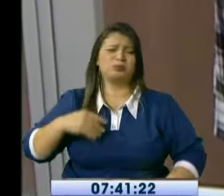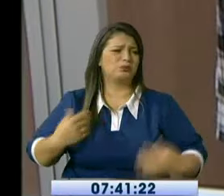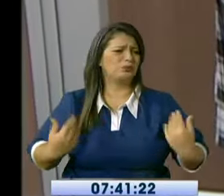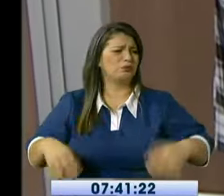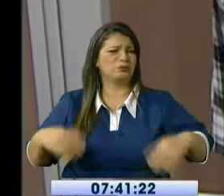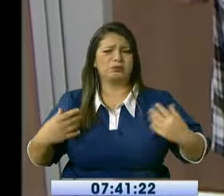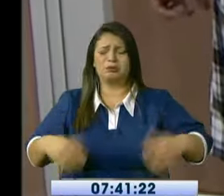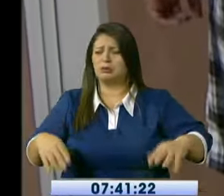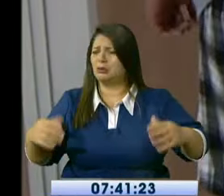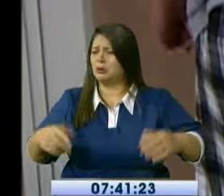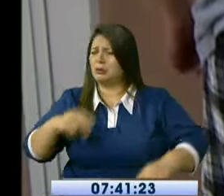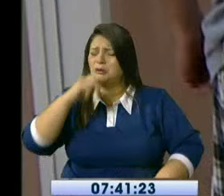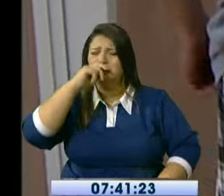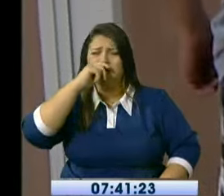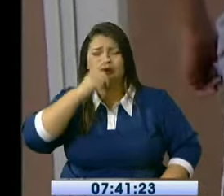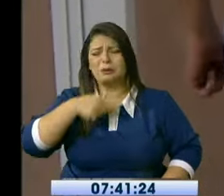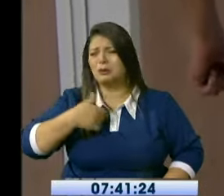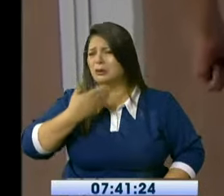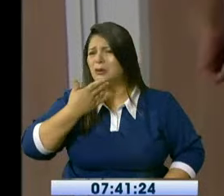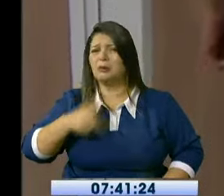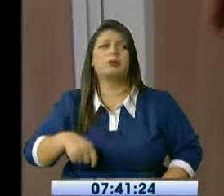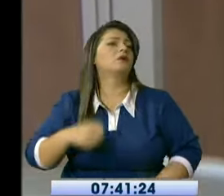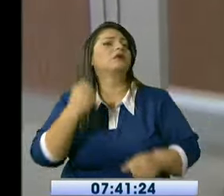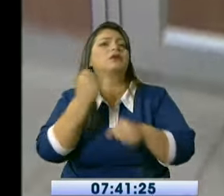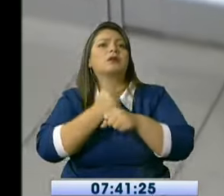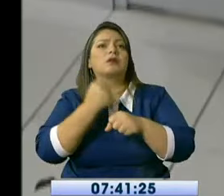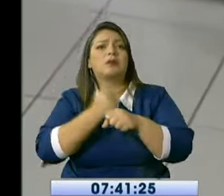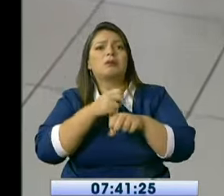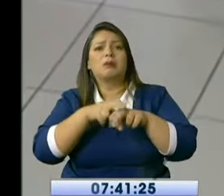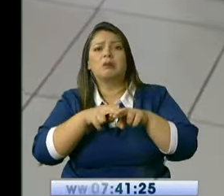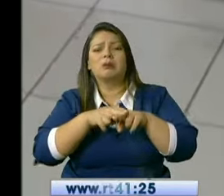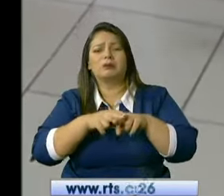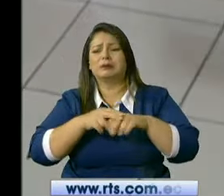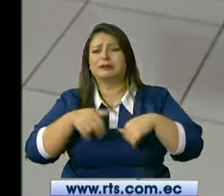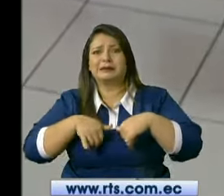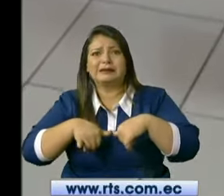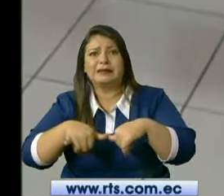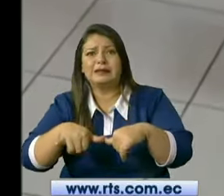otro tipo de trabajo. Informó Jorge Salazar.